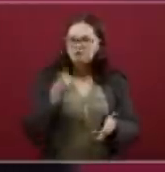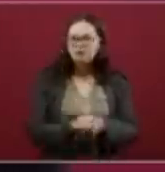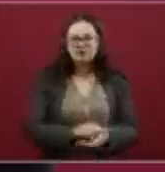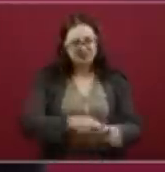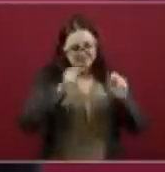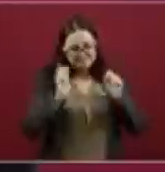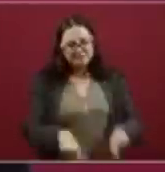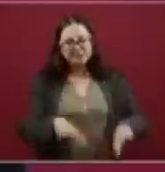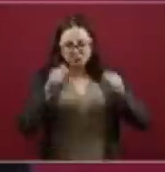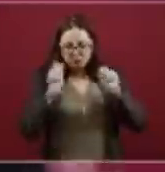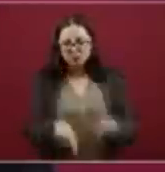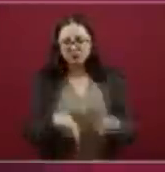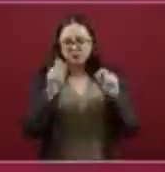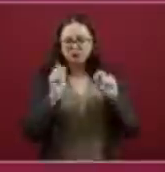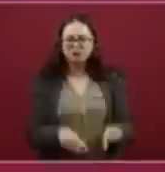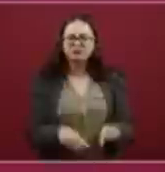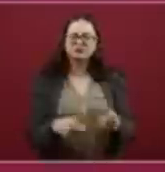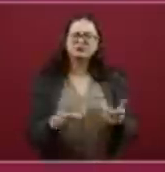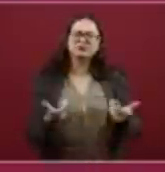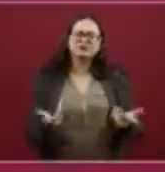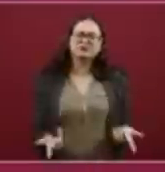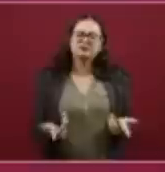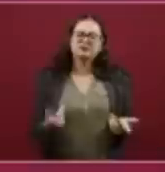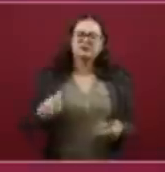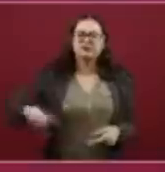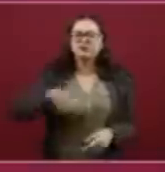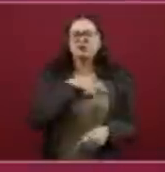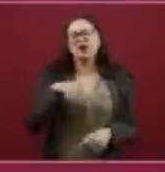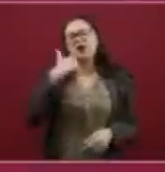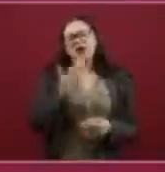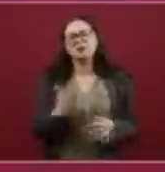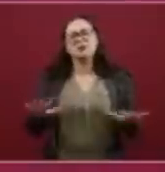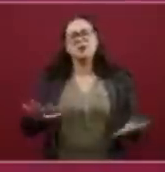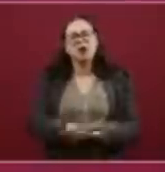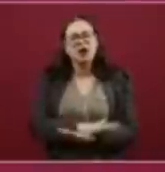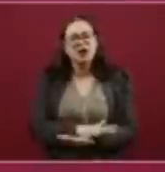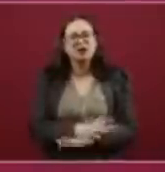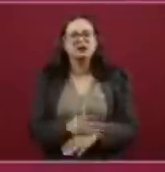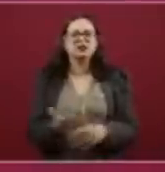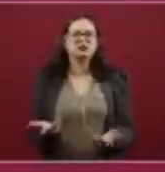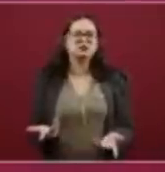mismo y estamos buscando que haya un cambio y